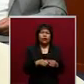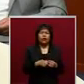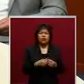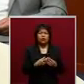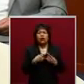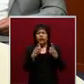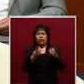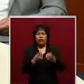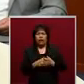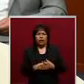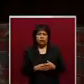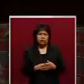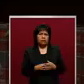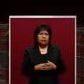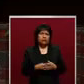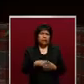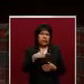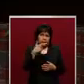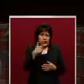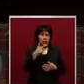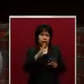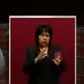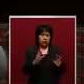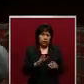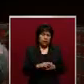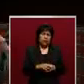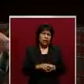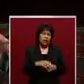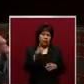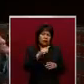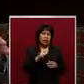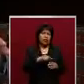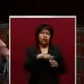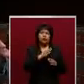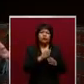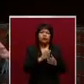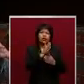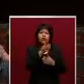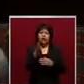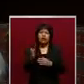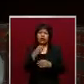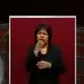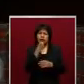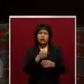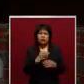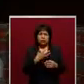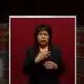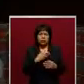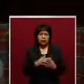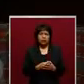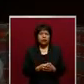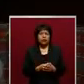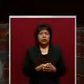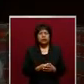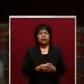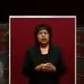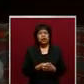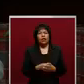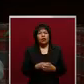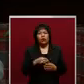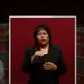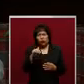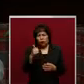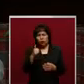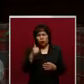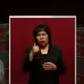7 es el reto. El 7 damos el banderazo para que se vayan los libros a las escuelas. Se demoraron un poco otros